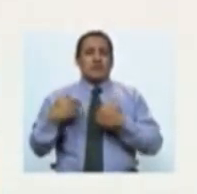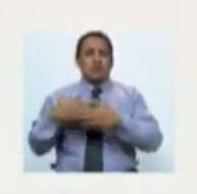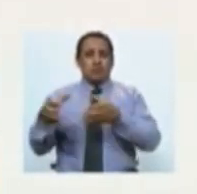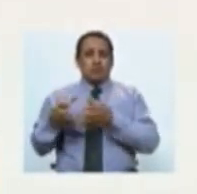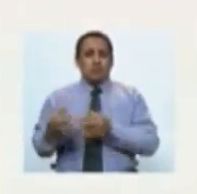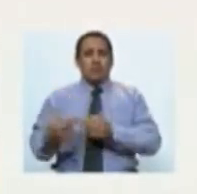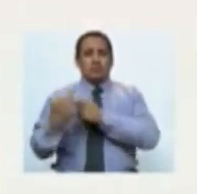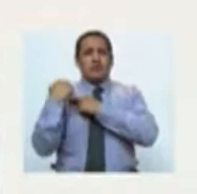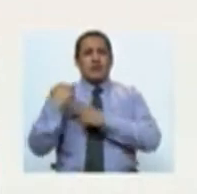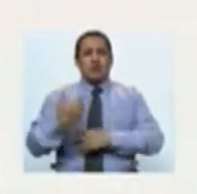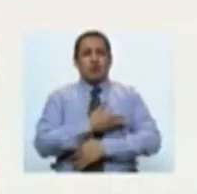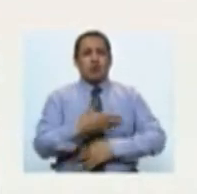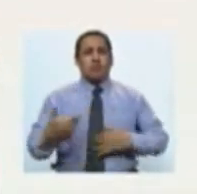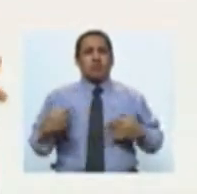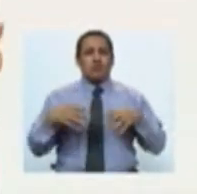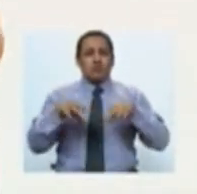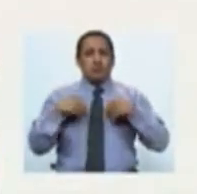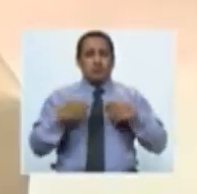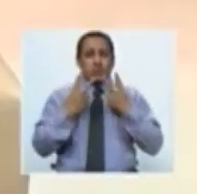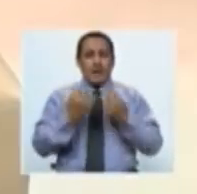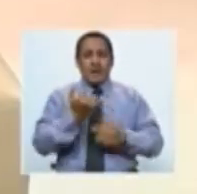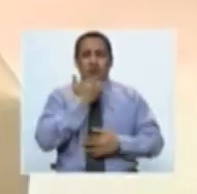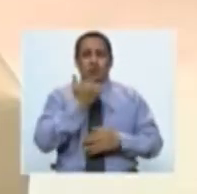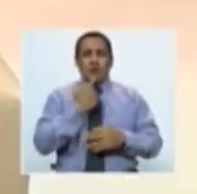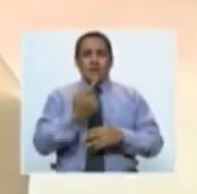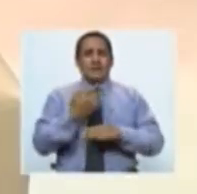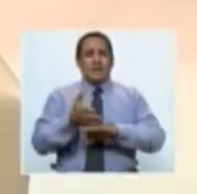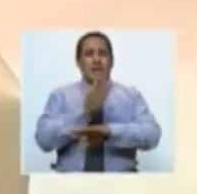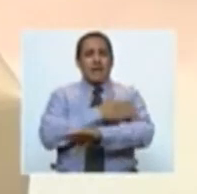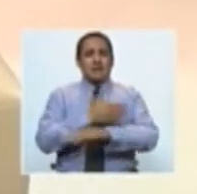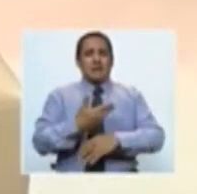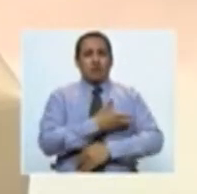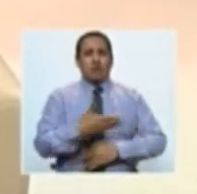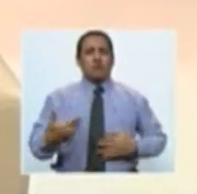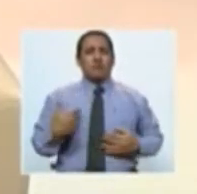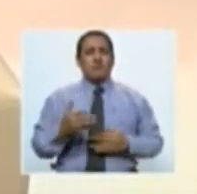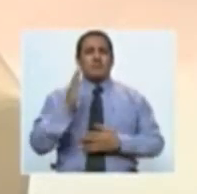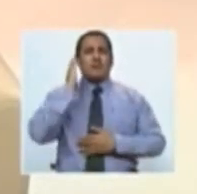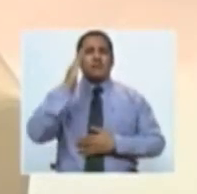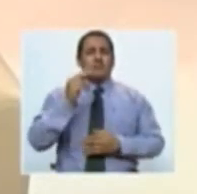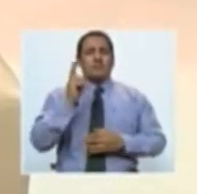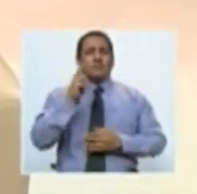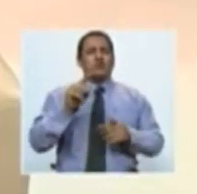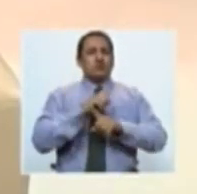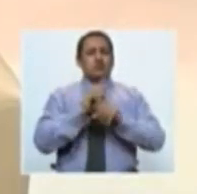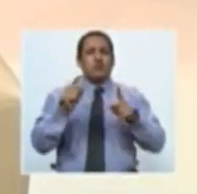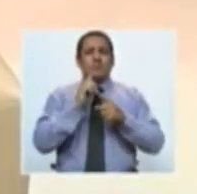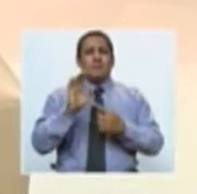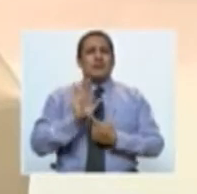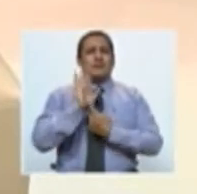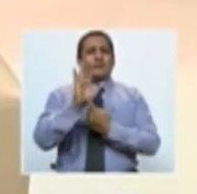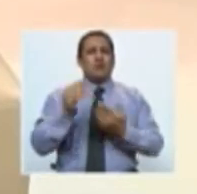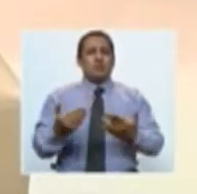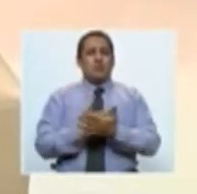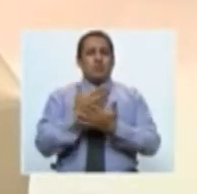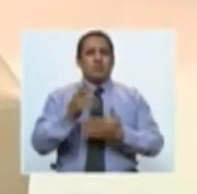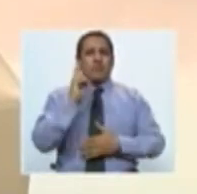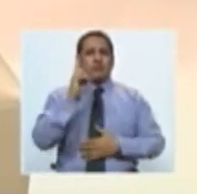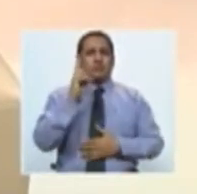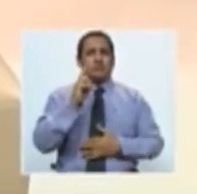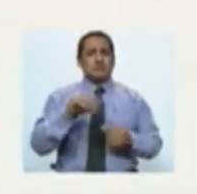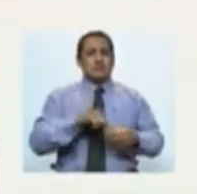tiene una responsabilidad que el Estado tiene que asumir, porque el error fue también del Estado de nombrar ese tipo de maestros. No debió haberse nombrado ese tipo de